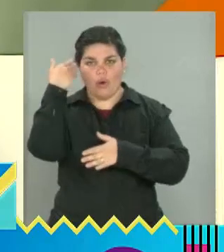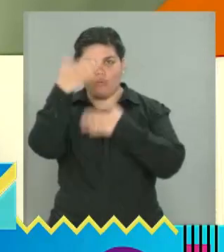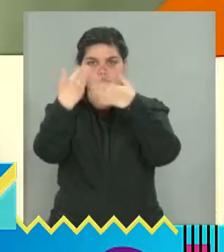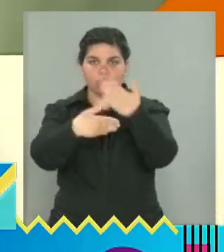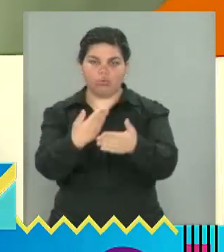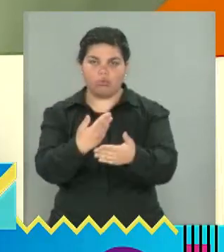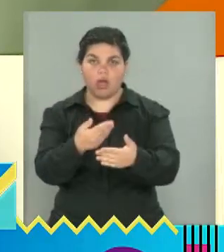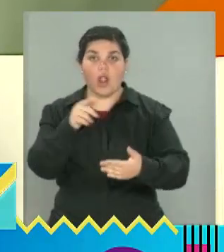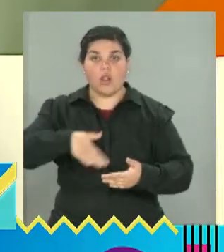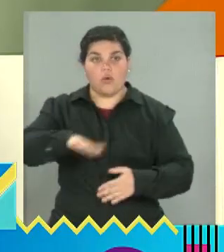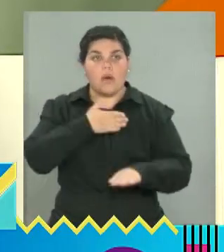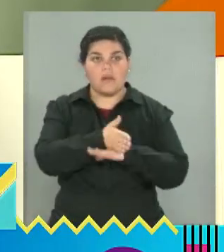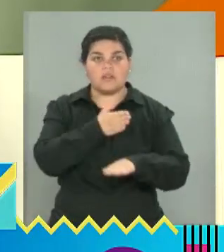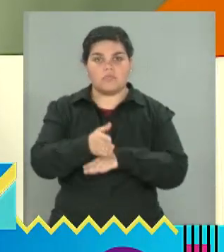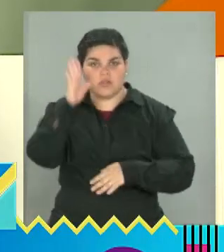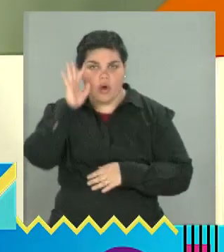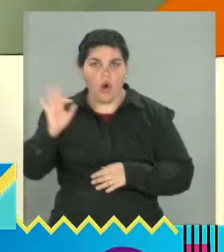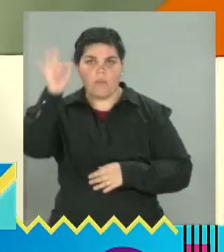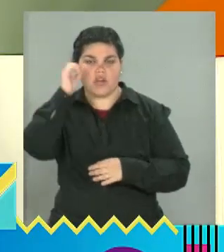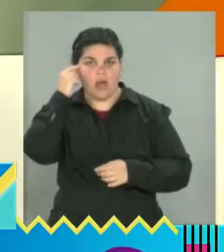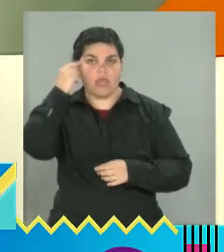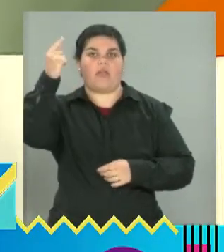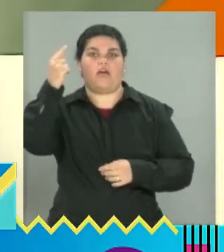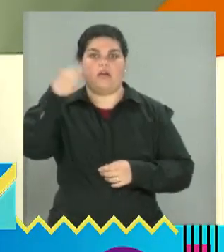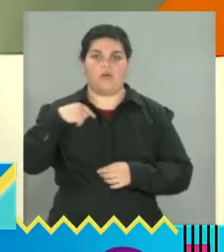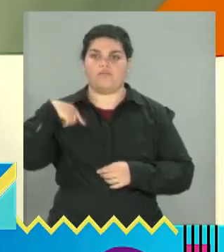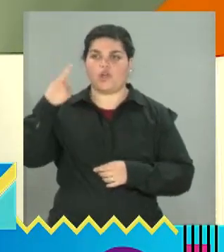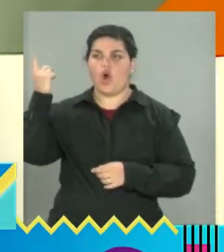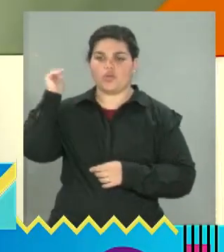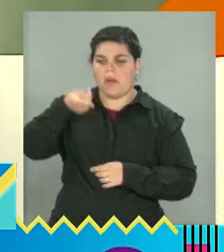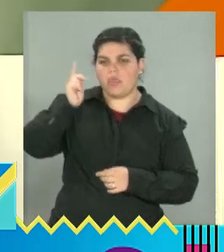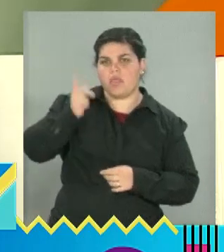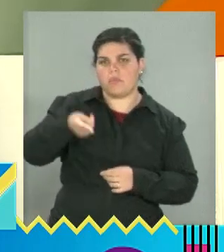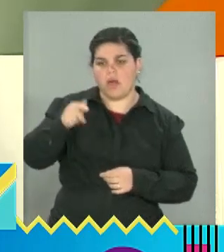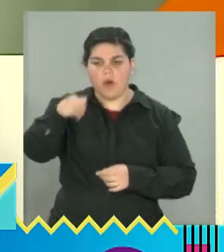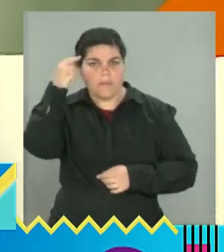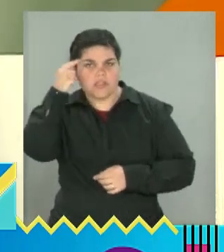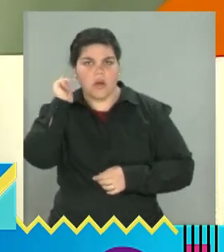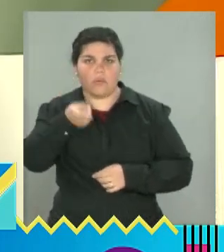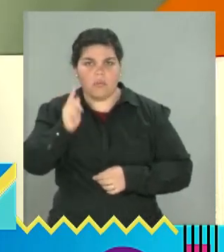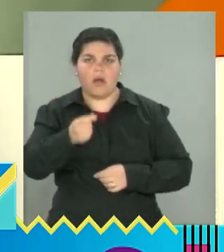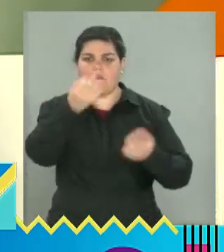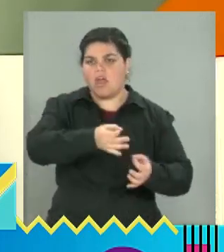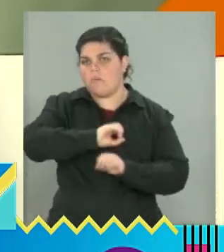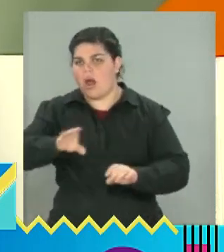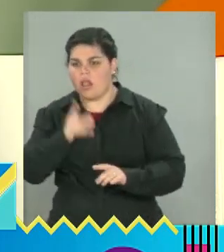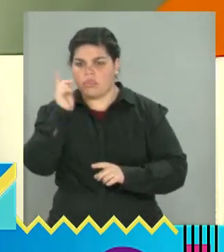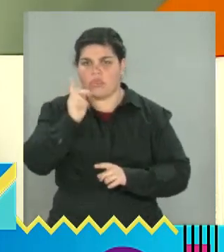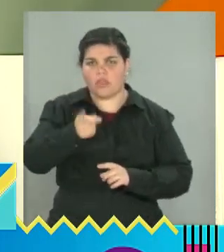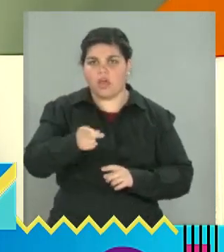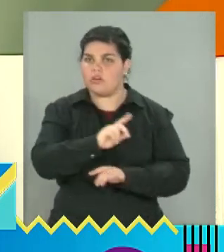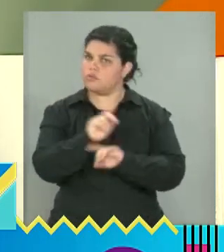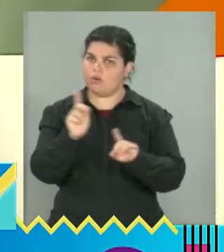de participación puedan construir su opinión. No ir a implantarles nosotros qué tienen que pensar, qué está bien, qué está mal, sino que ellos